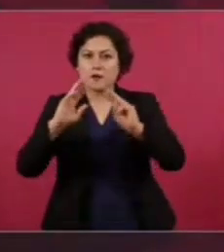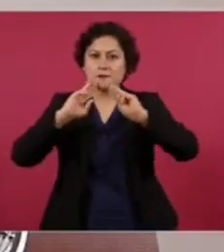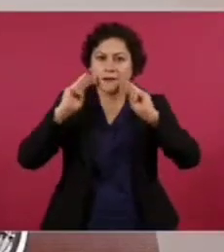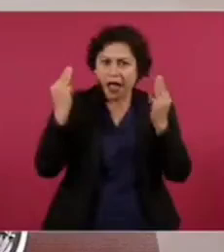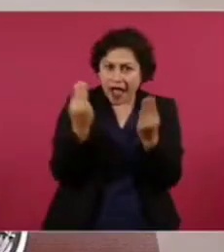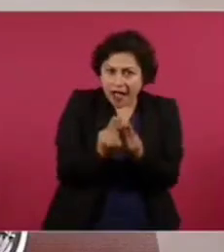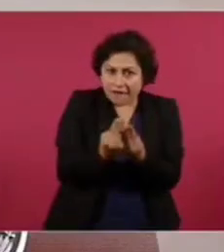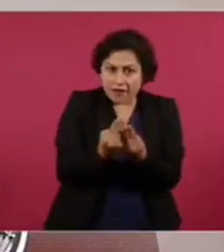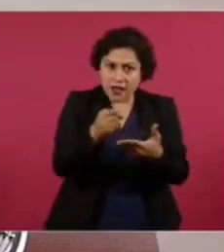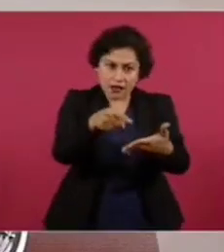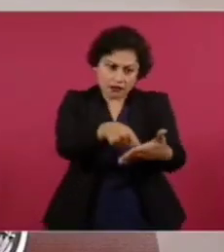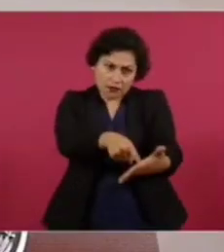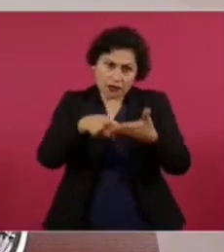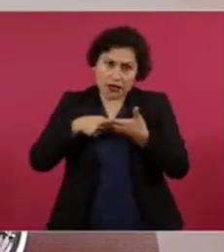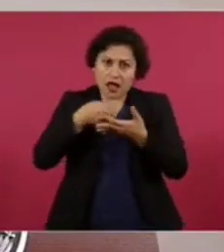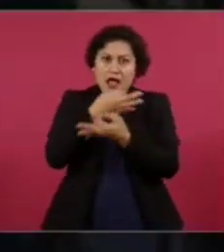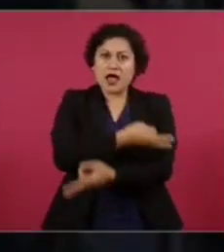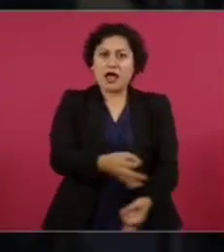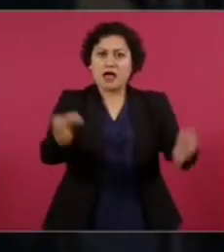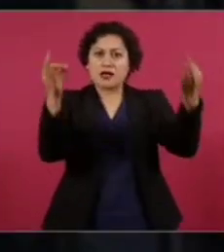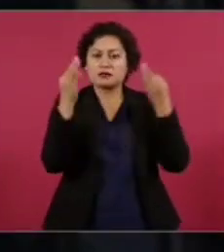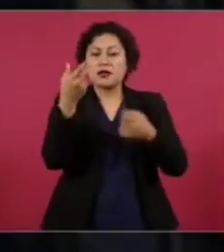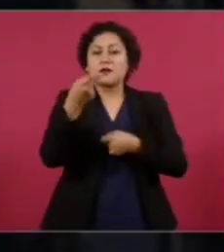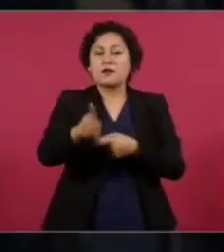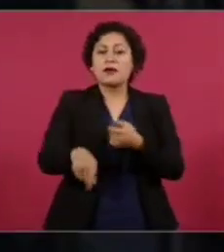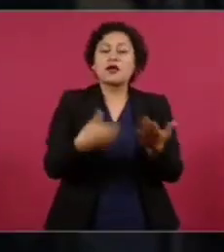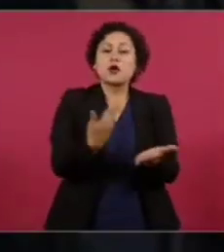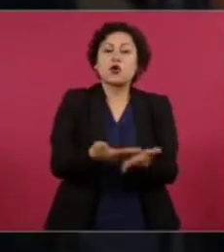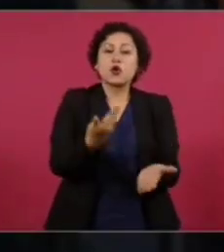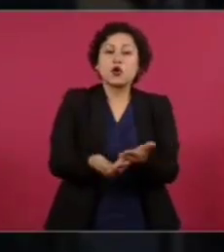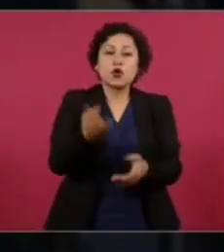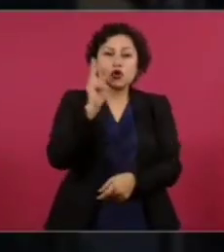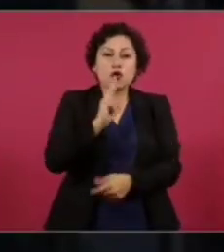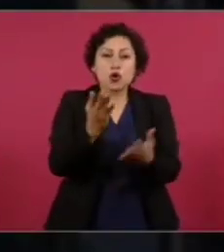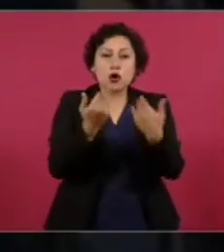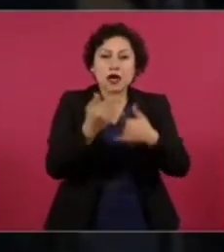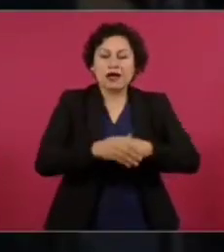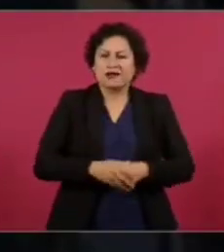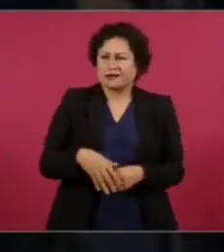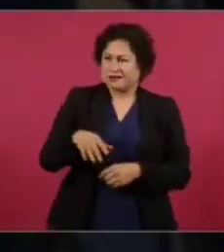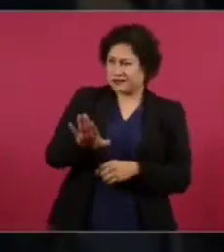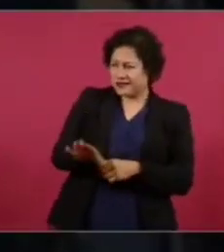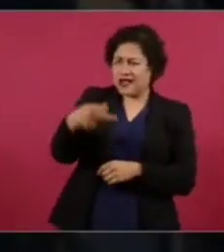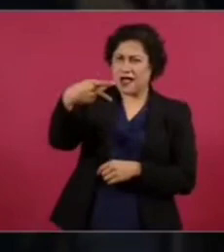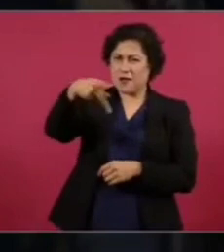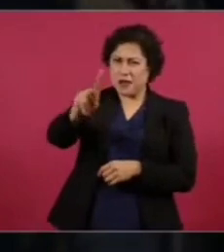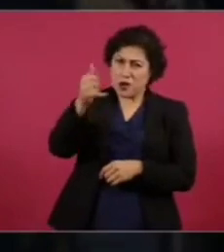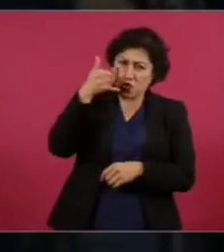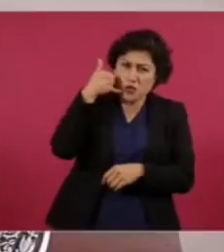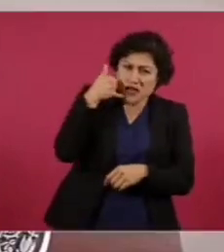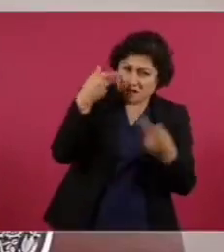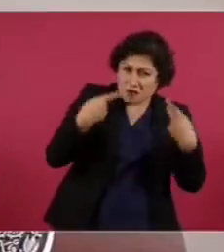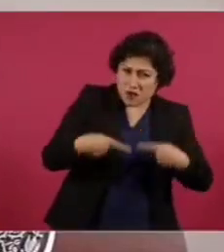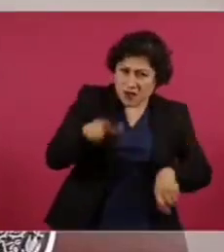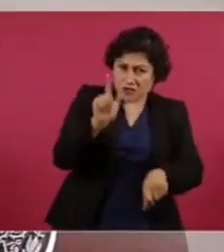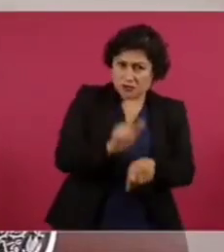sin pruebas. Pero el teléfono personal, hay una ley que impide que usted vaya a conocer este teléfono. Sí,